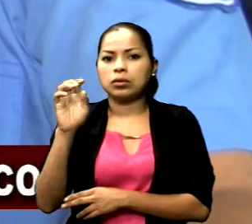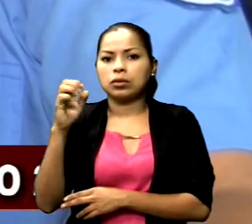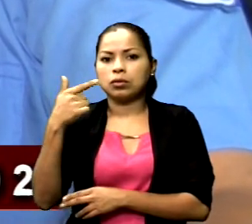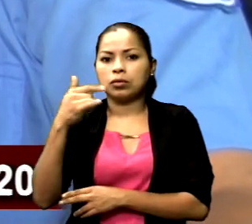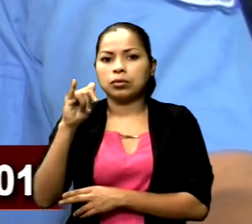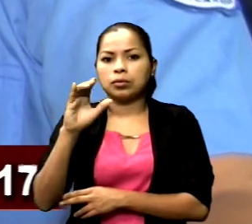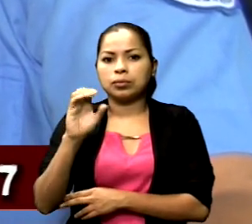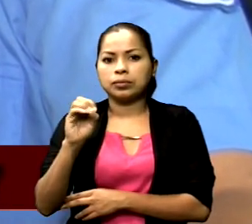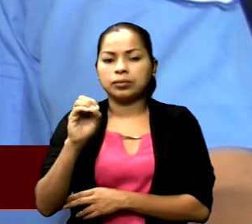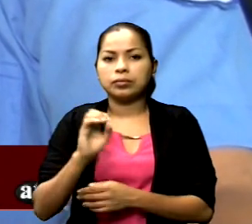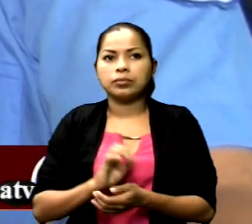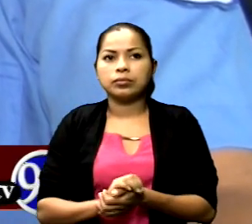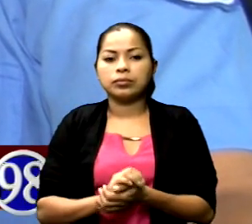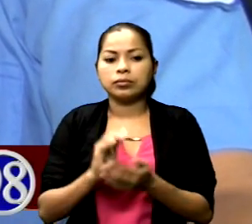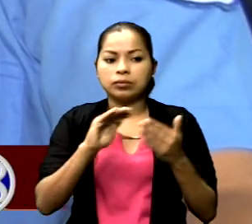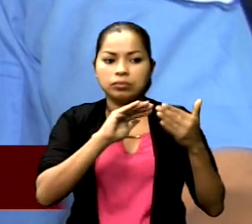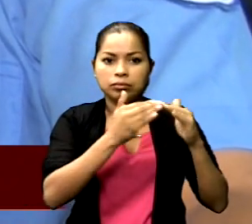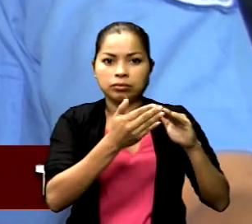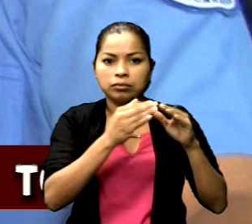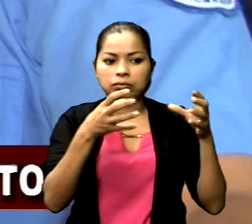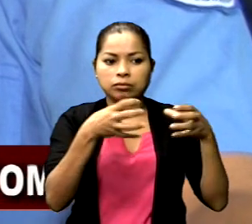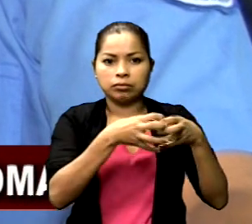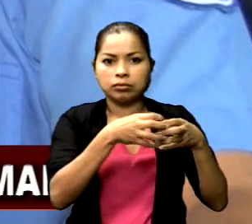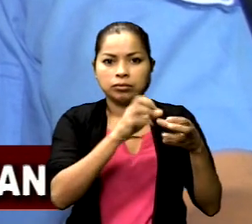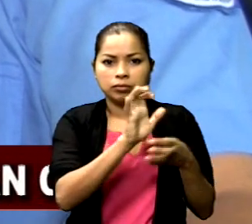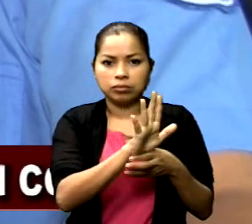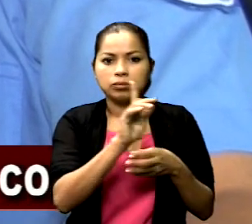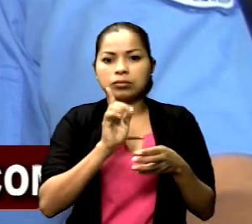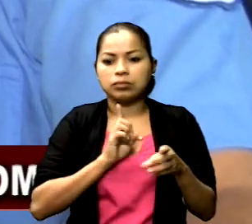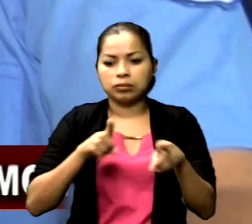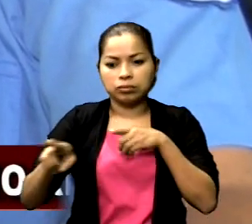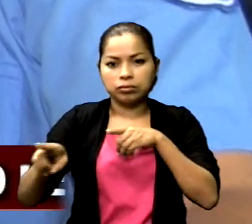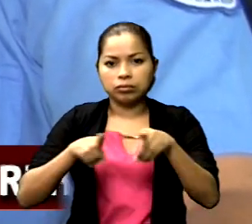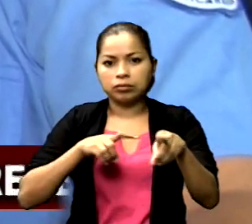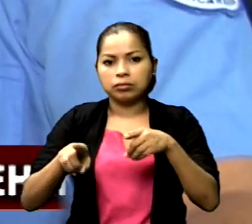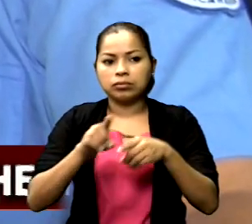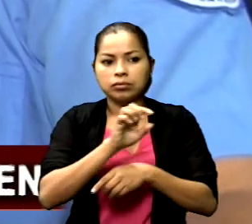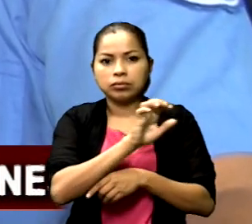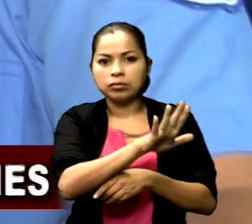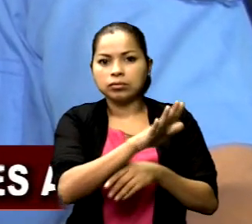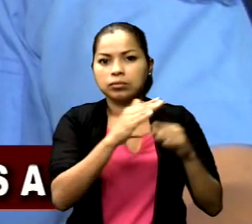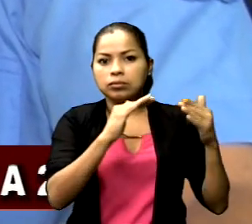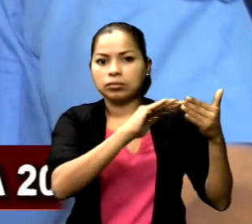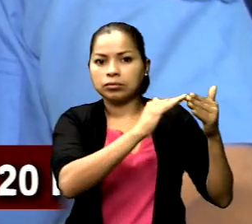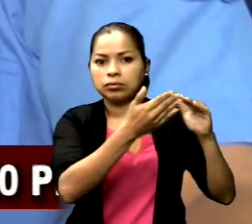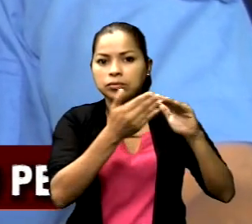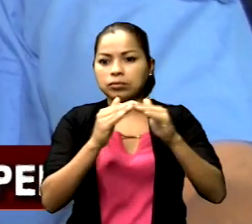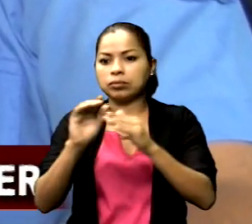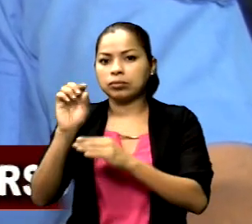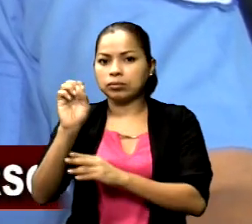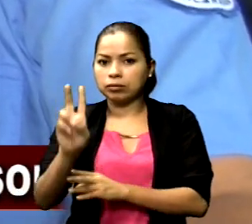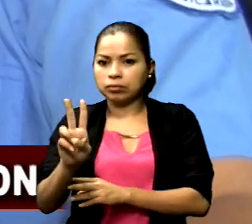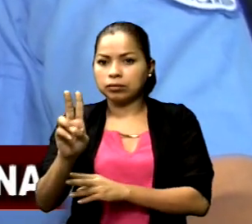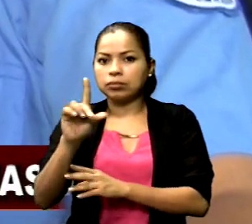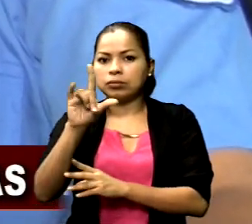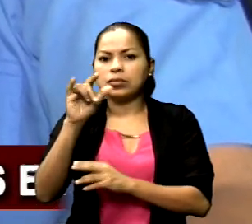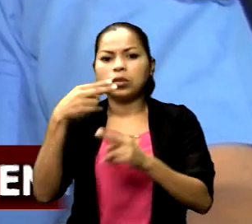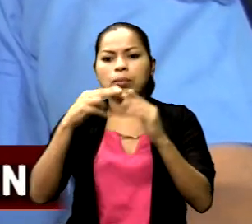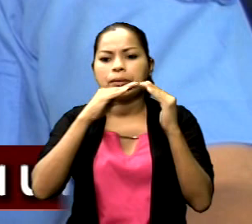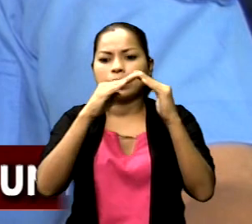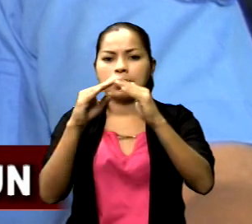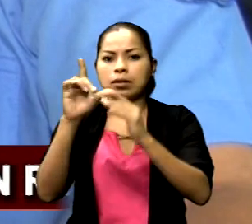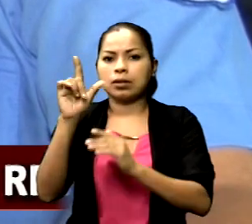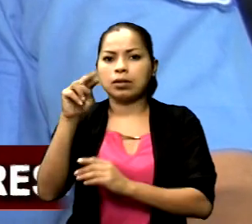este momento, ubicados en el Distrito 5, en la Delegación de Policía del Distrito 5, Distrito 2, que es Linda Vista, en